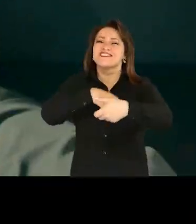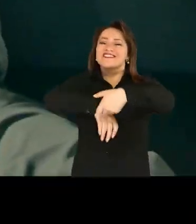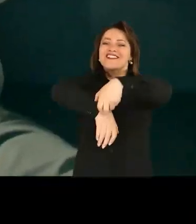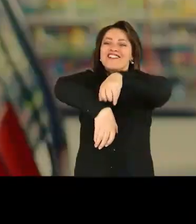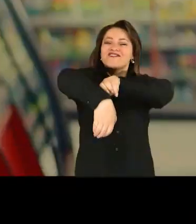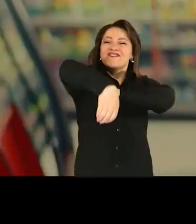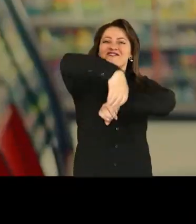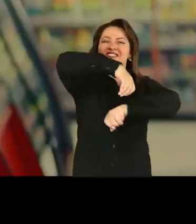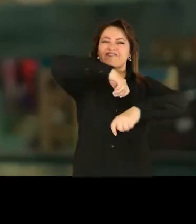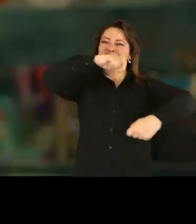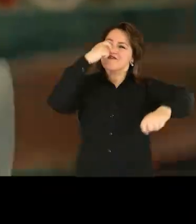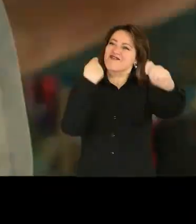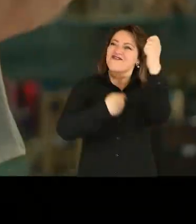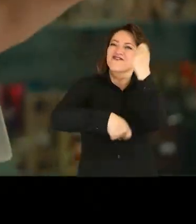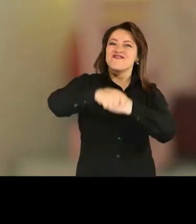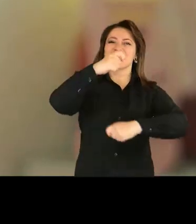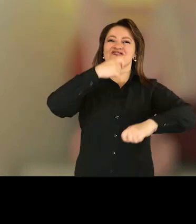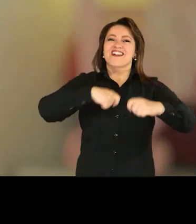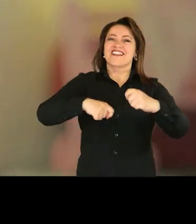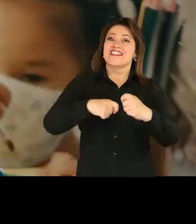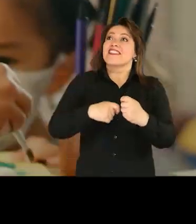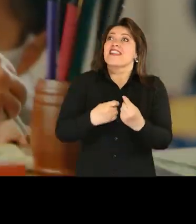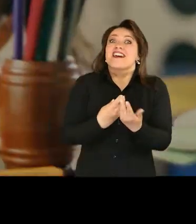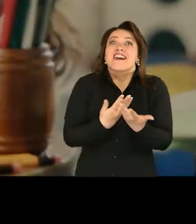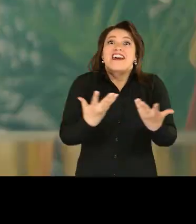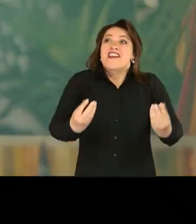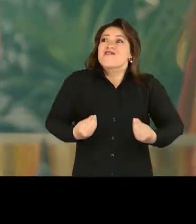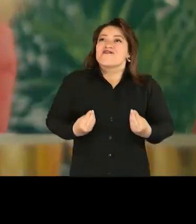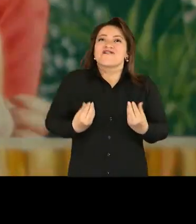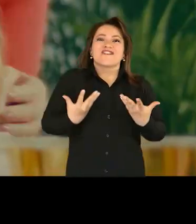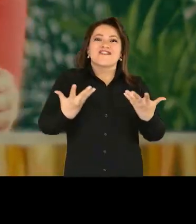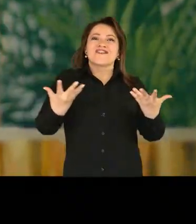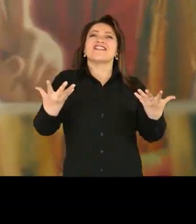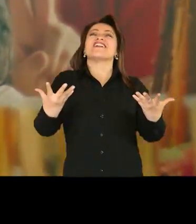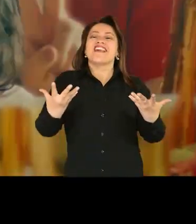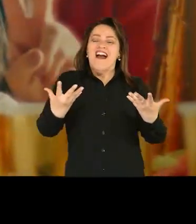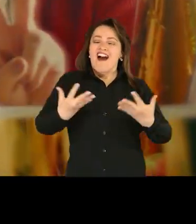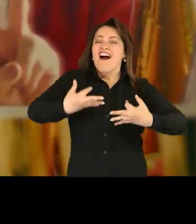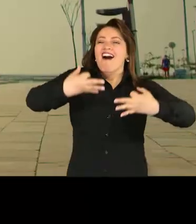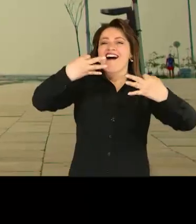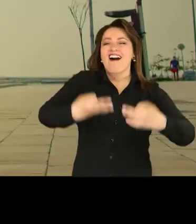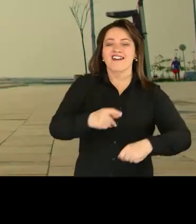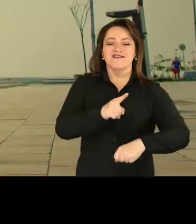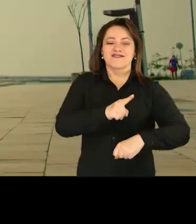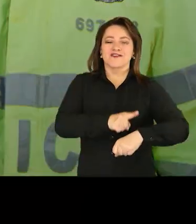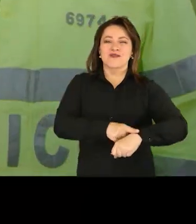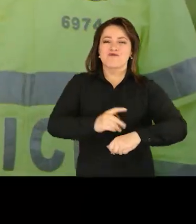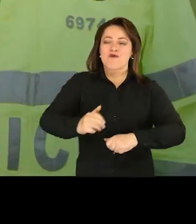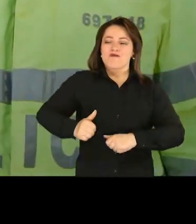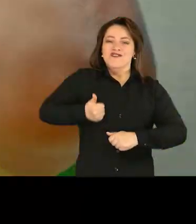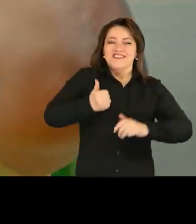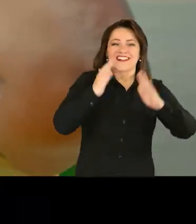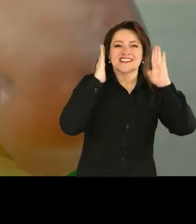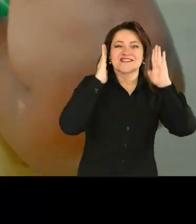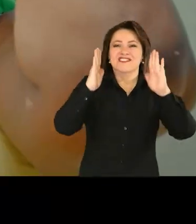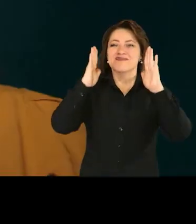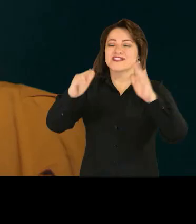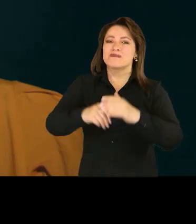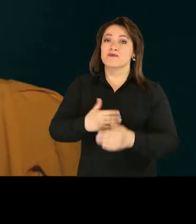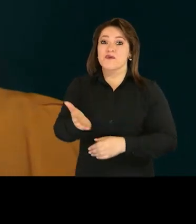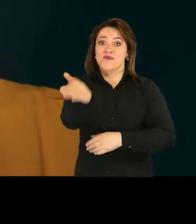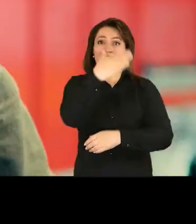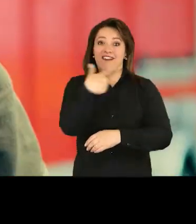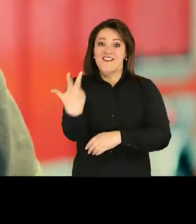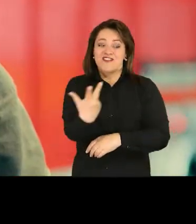vencer, a vender, a vivir y a valorar los momentos mil veces más. Vacunémonos